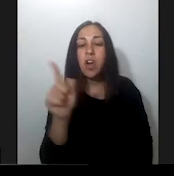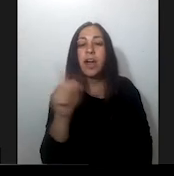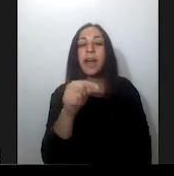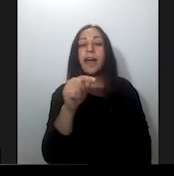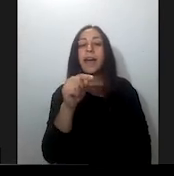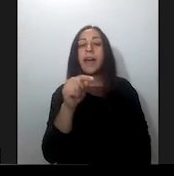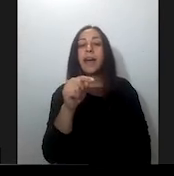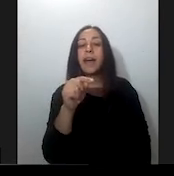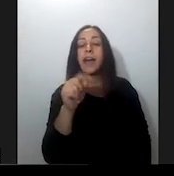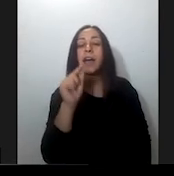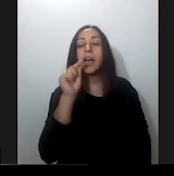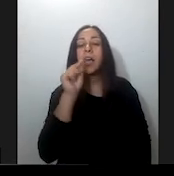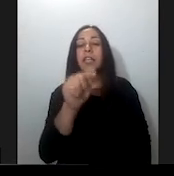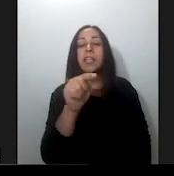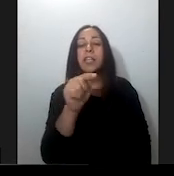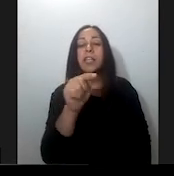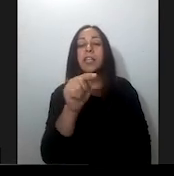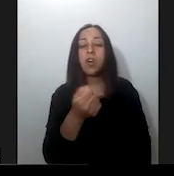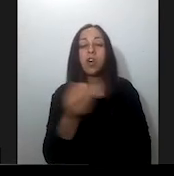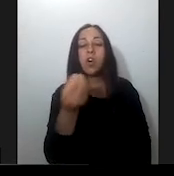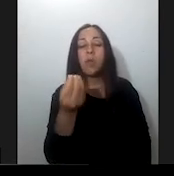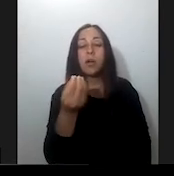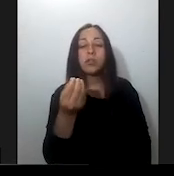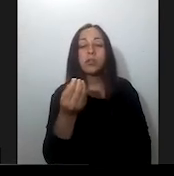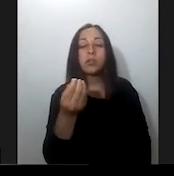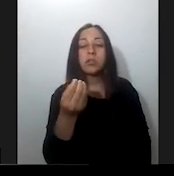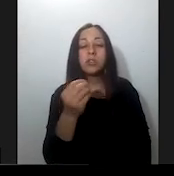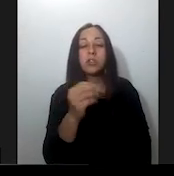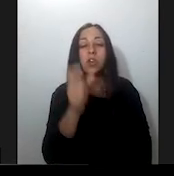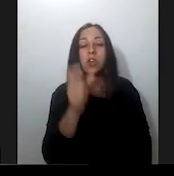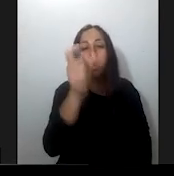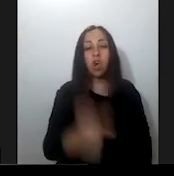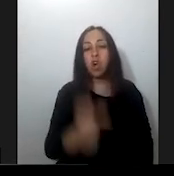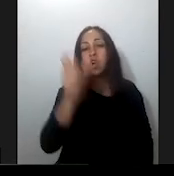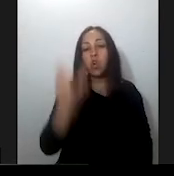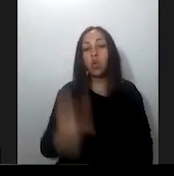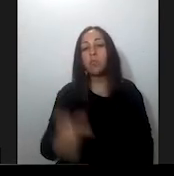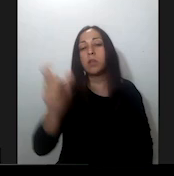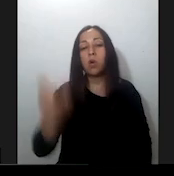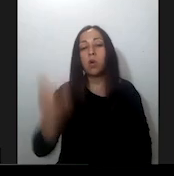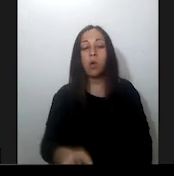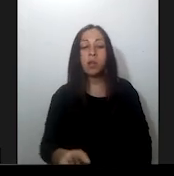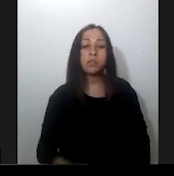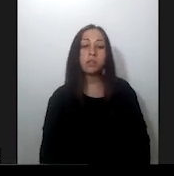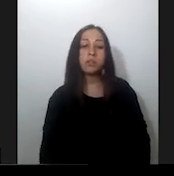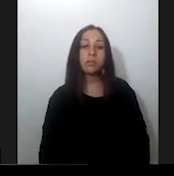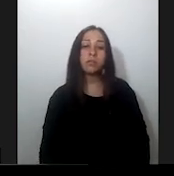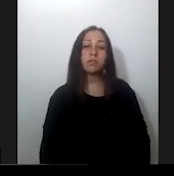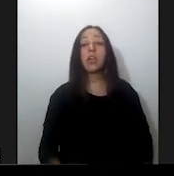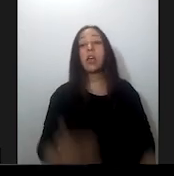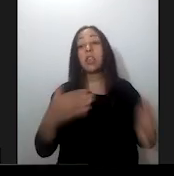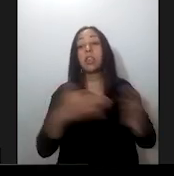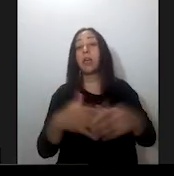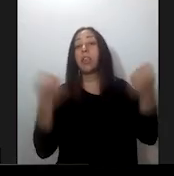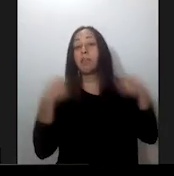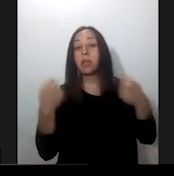dice que tengo que elegir por cuál columna voy a identificar el duplicado. Esto tiene que ver un poco